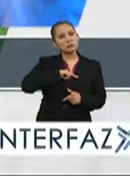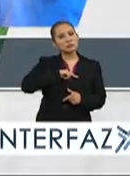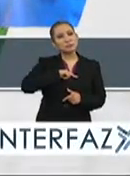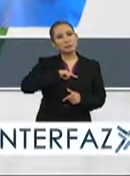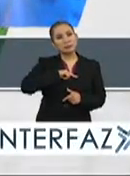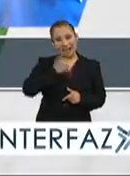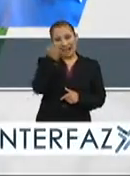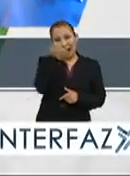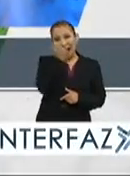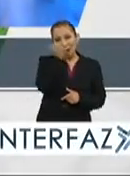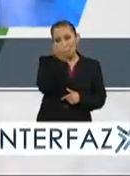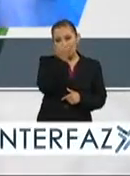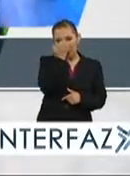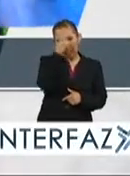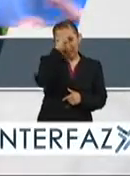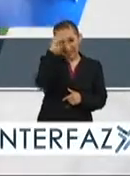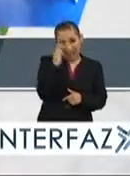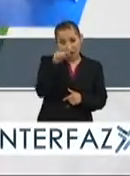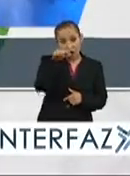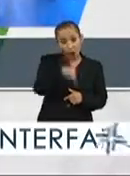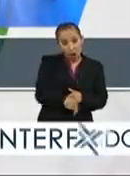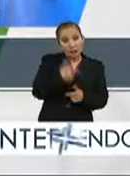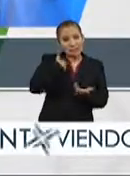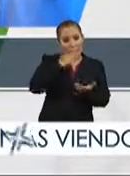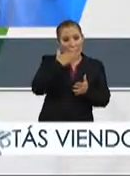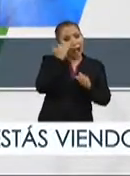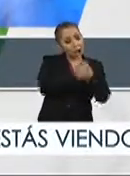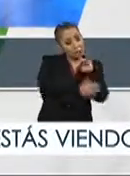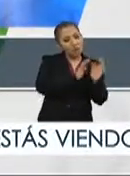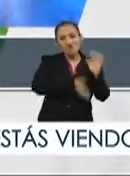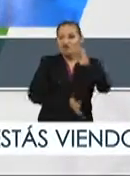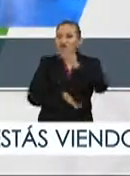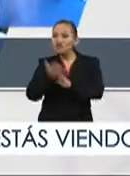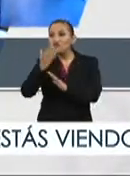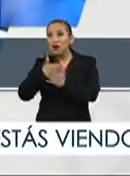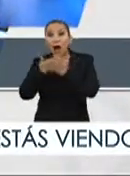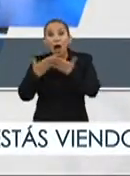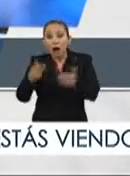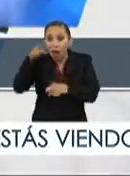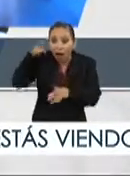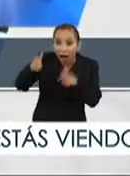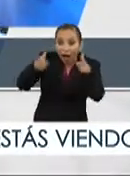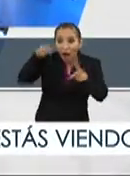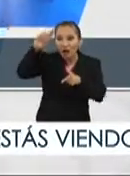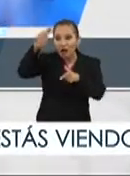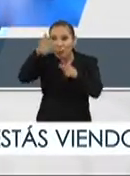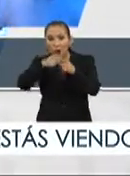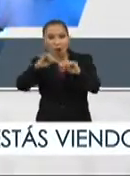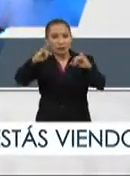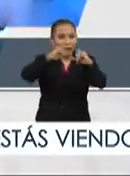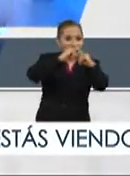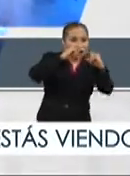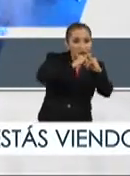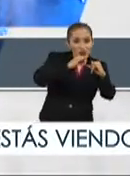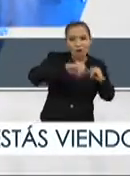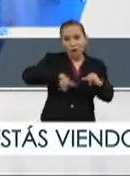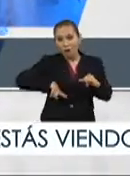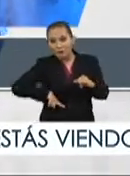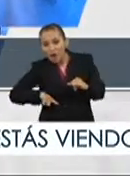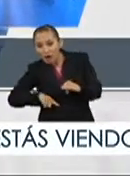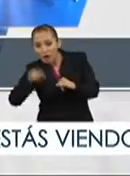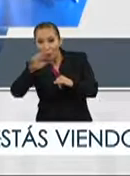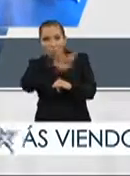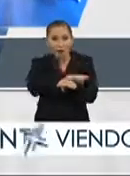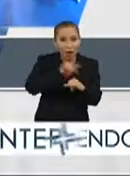Los estudiantes de la escuela de verano hoy están en universidades, en instituciones públicas y privadas,